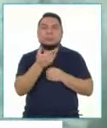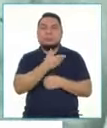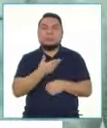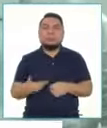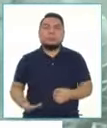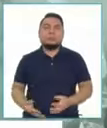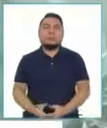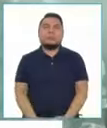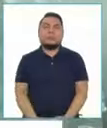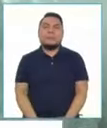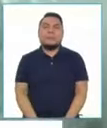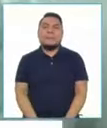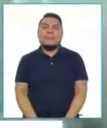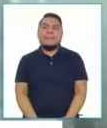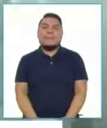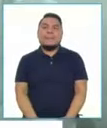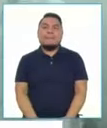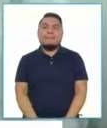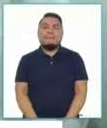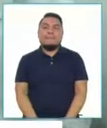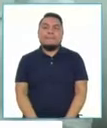presidente de la República.